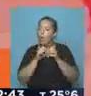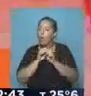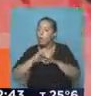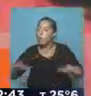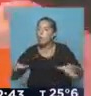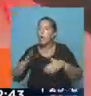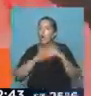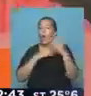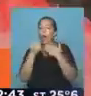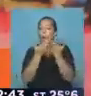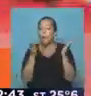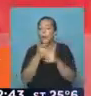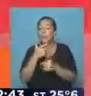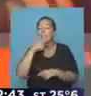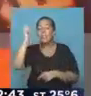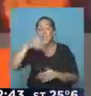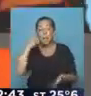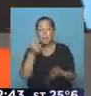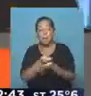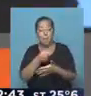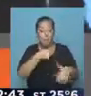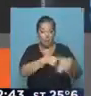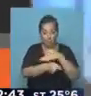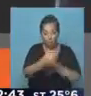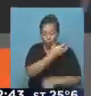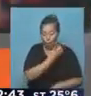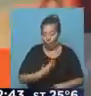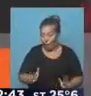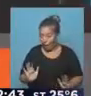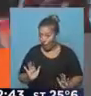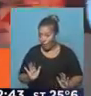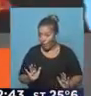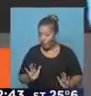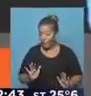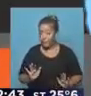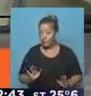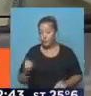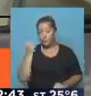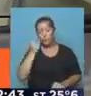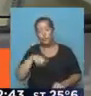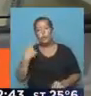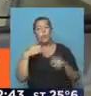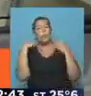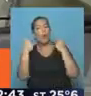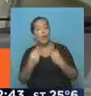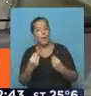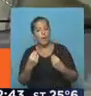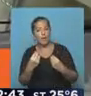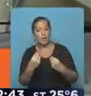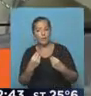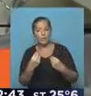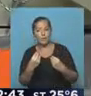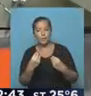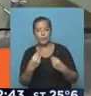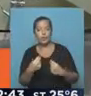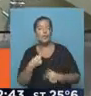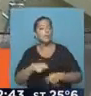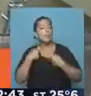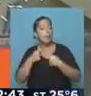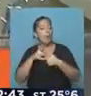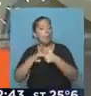pública en América Latina sin pagar oc coimas a través de gobiernos Bueno claro esa es una de las preguntas y otra es por qué insisto con la cuestión